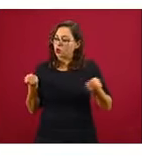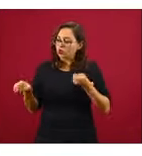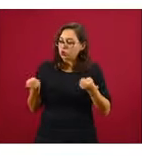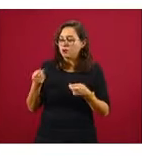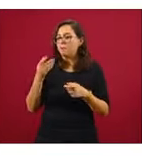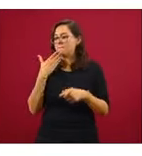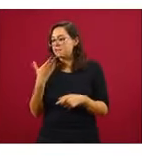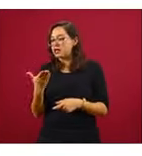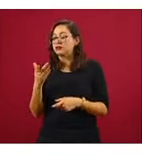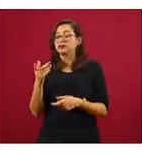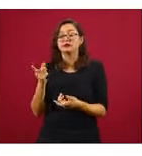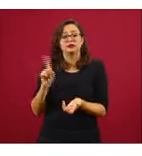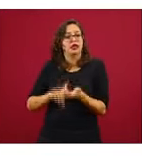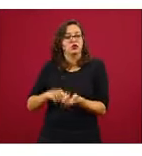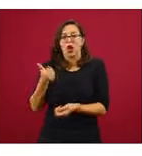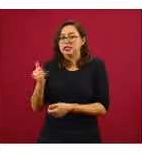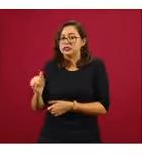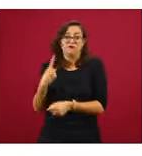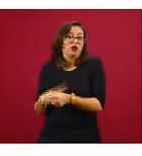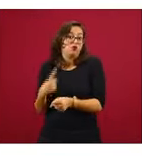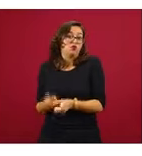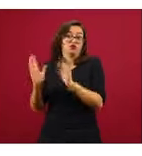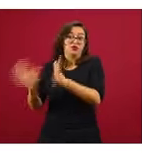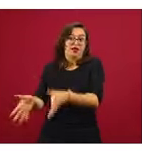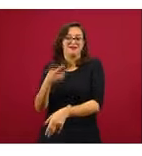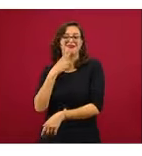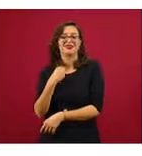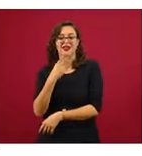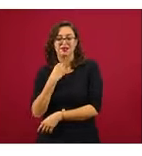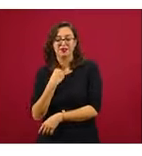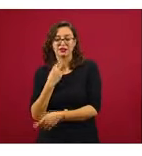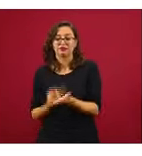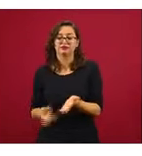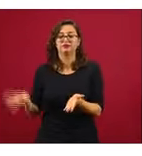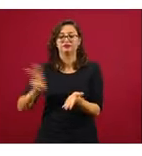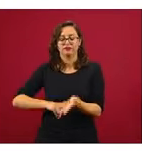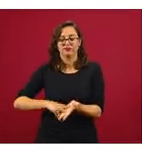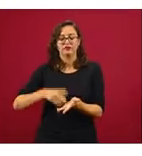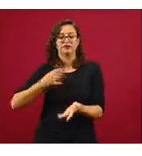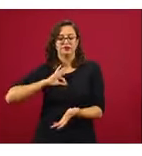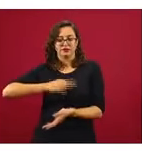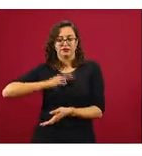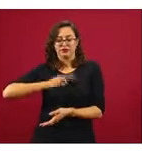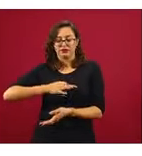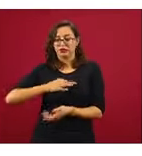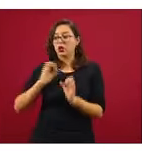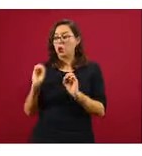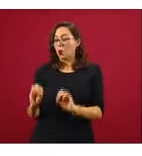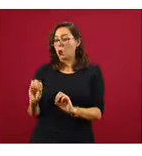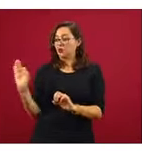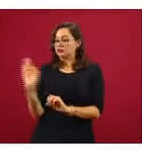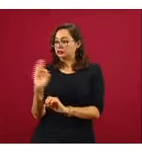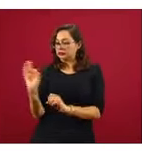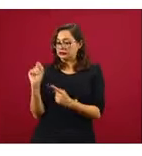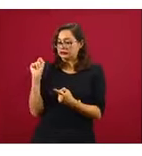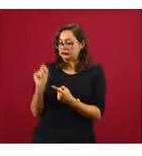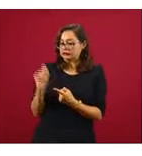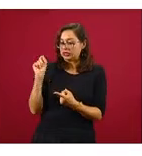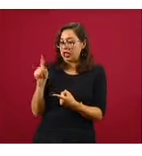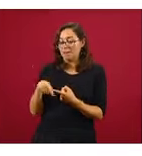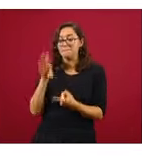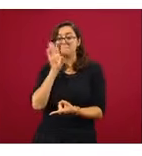o controlado de su patología de base. Si puede tener una hemoglobina glucosilada, por poner el